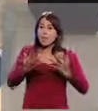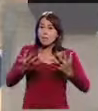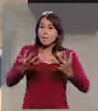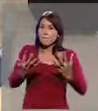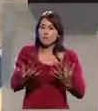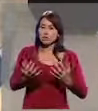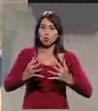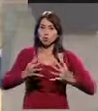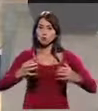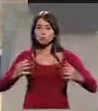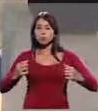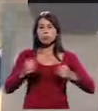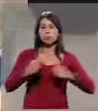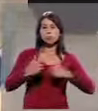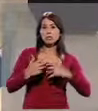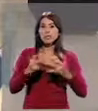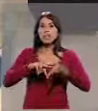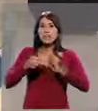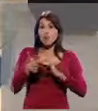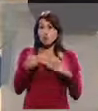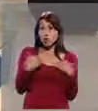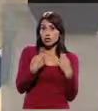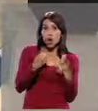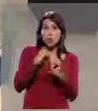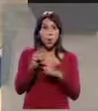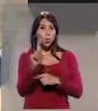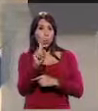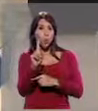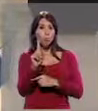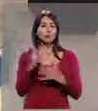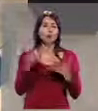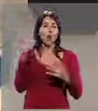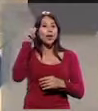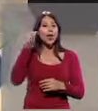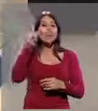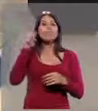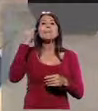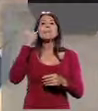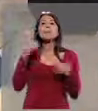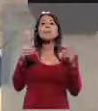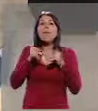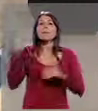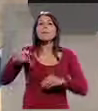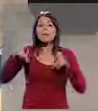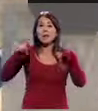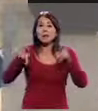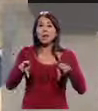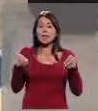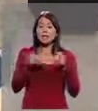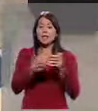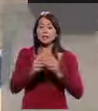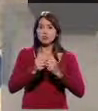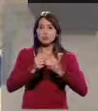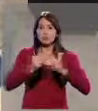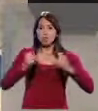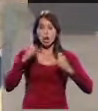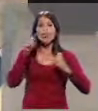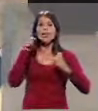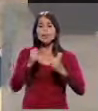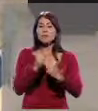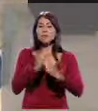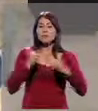determina Cómo está mi salud verdad eh obviamente pensamos en más riesgo en personas con sobrepeso porque el sobrepeso sí es un factor de